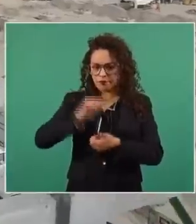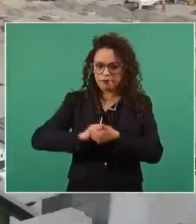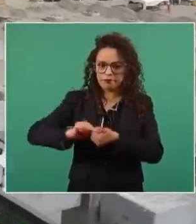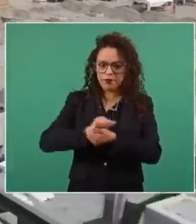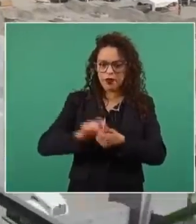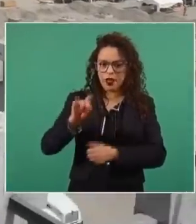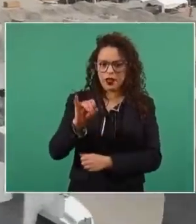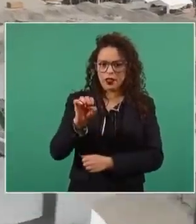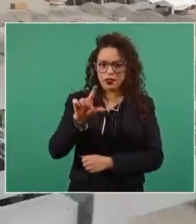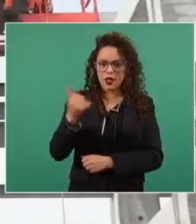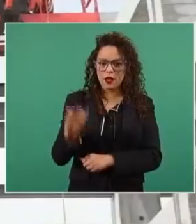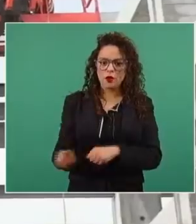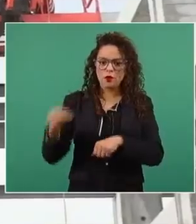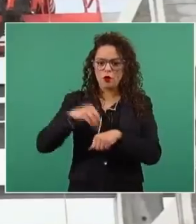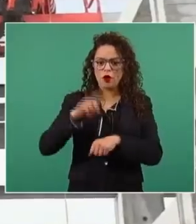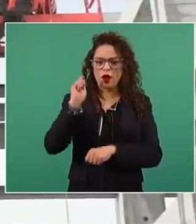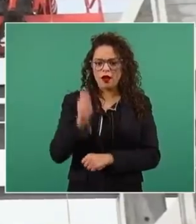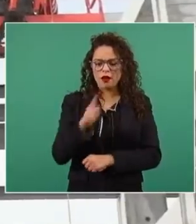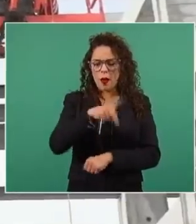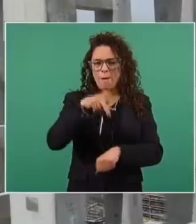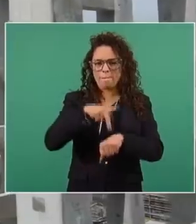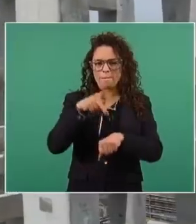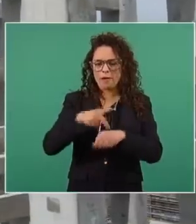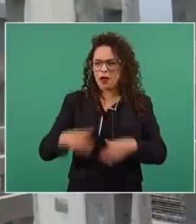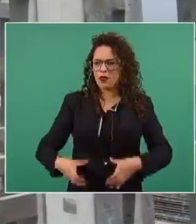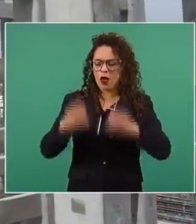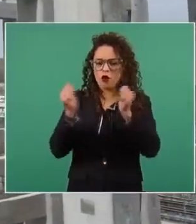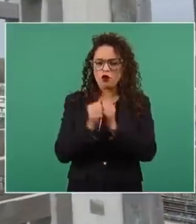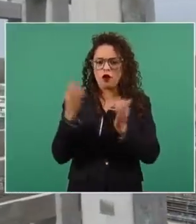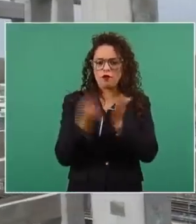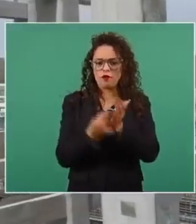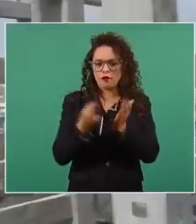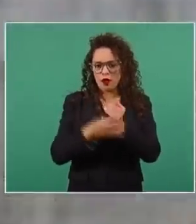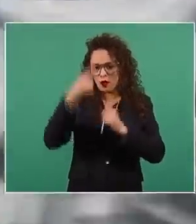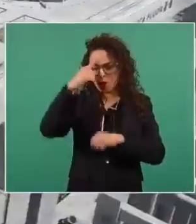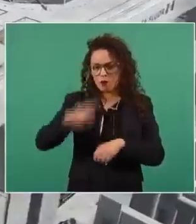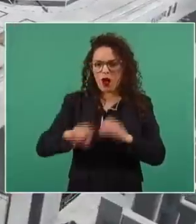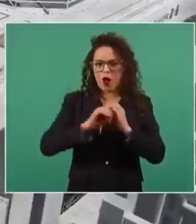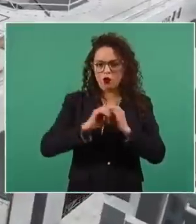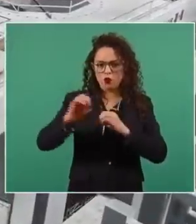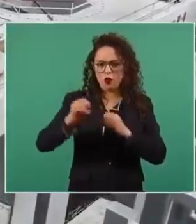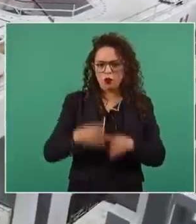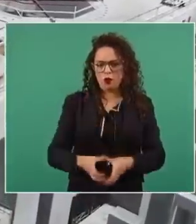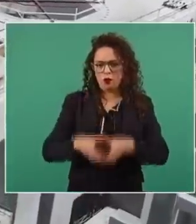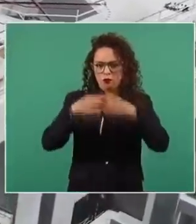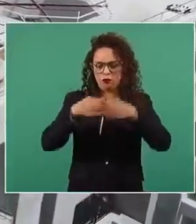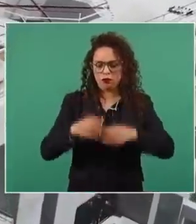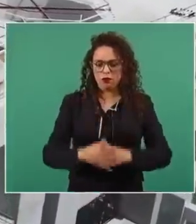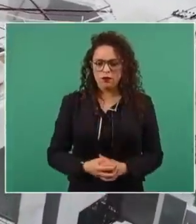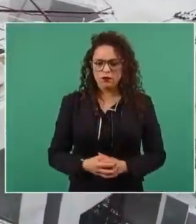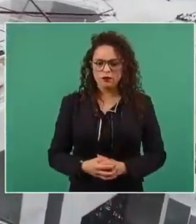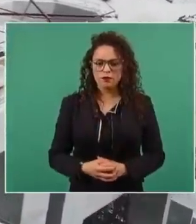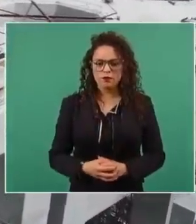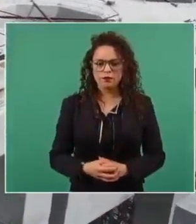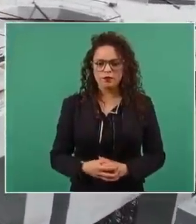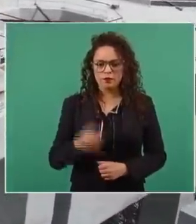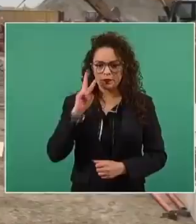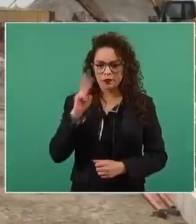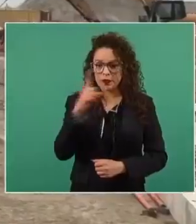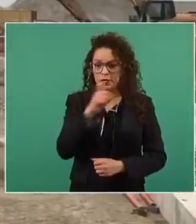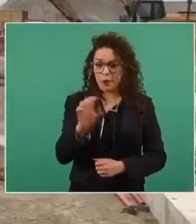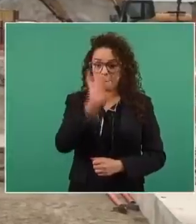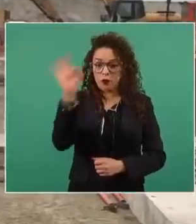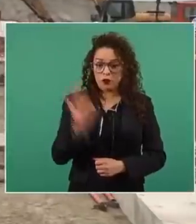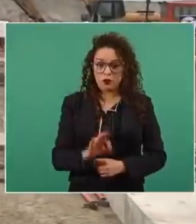así como el montaje de marcos de concreto y estructura metálica en los racks de tuberías. La cimentación de los tambores de coque está al 100%